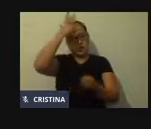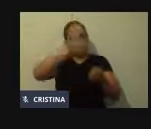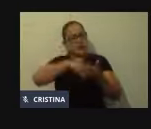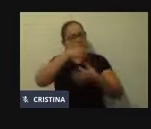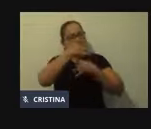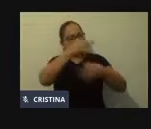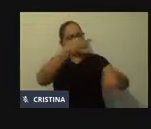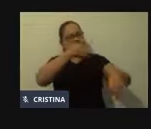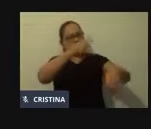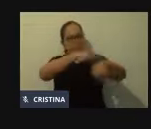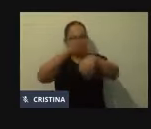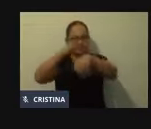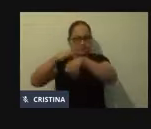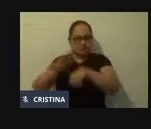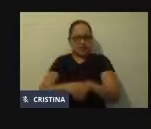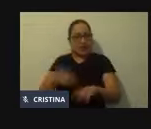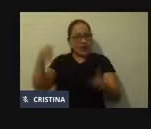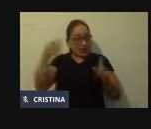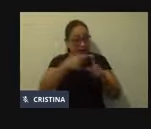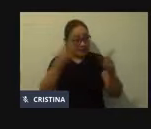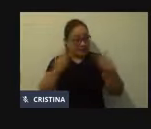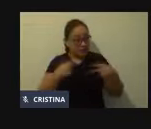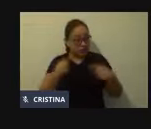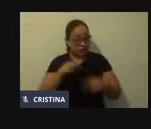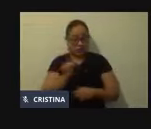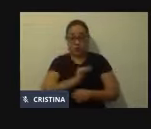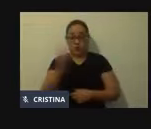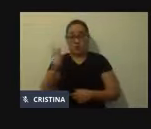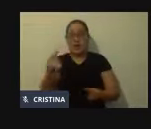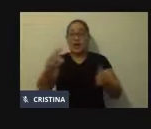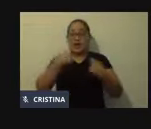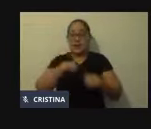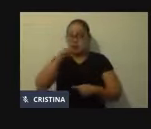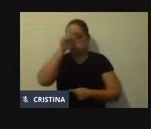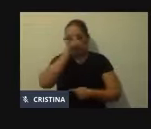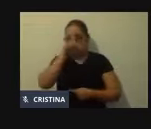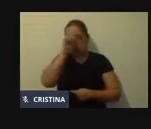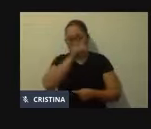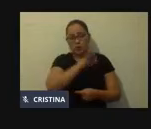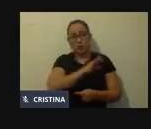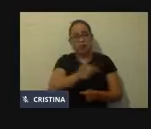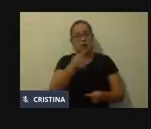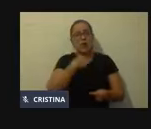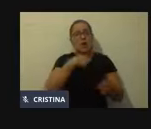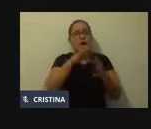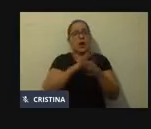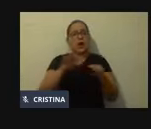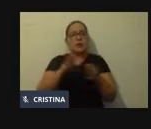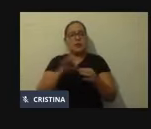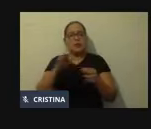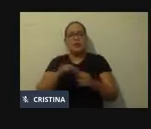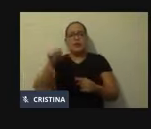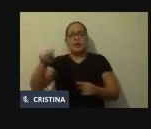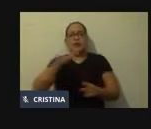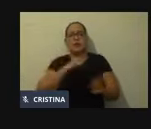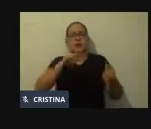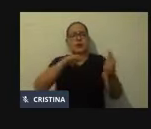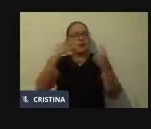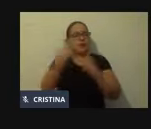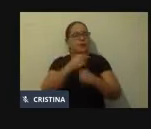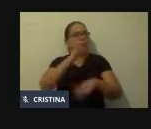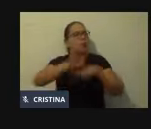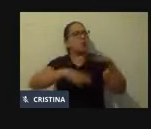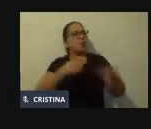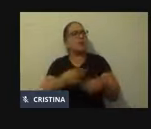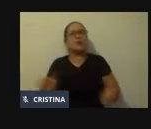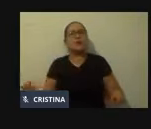las respuestas, con gente que nos puede dar estas claves, con gente que tiene esta visión global, ¿no? De